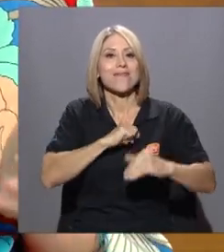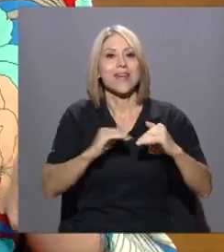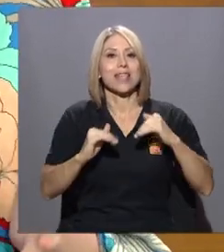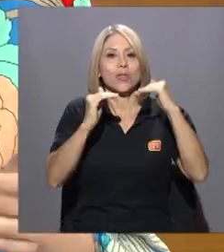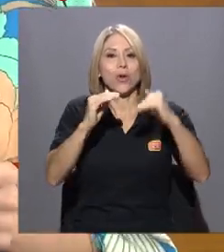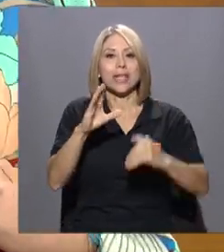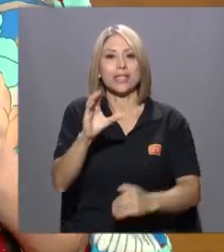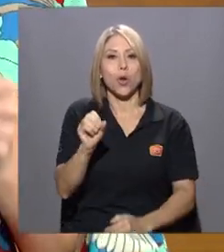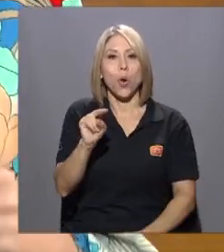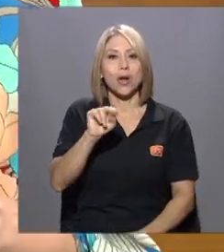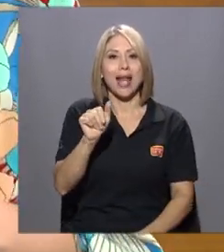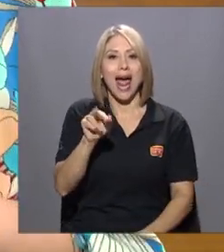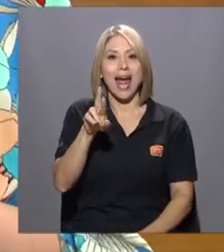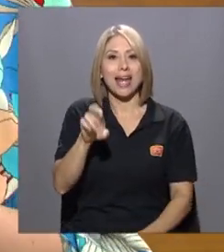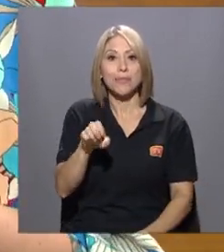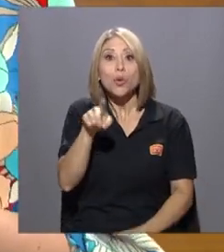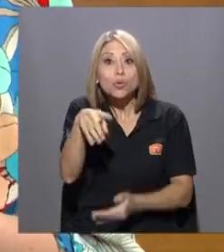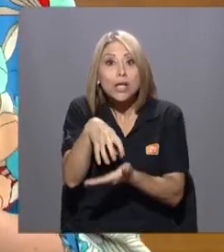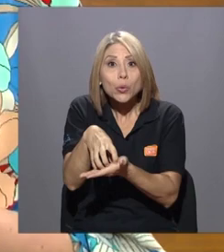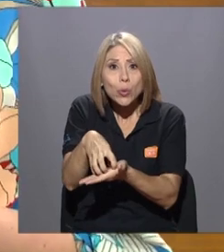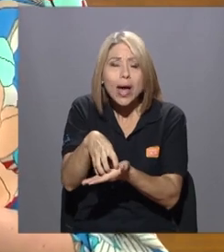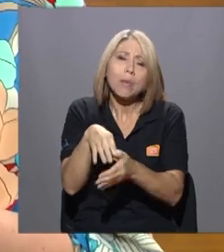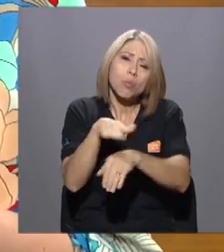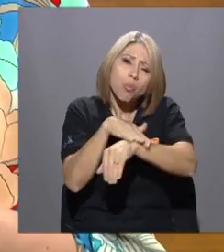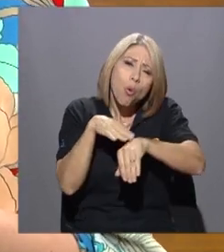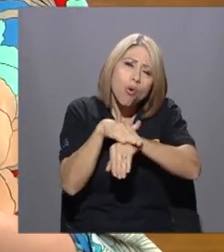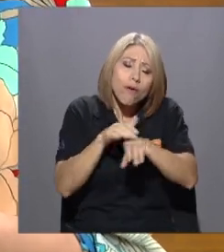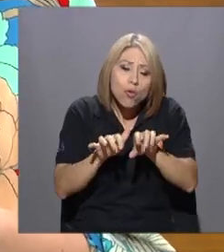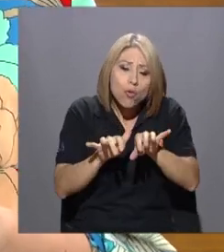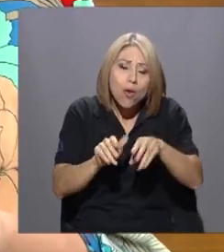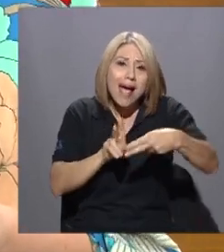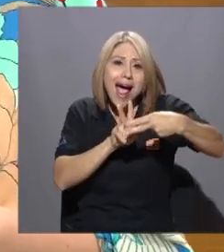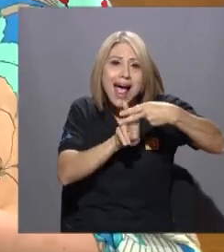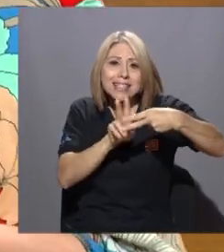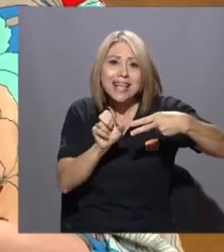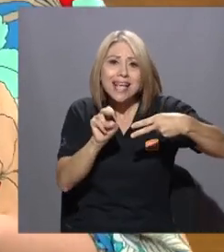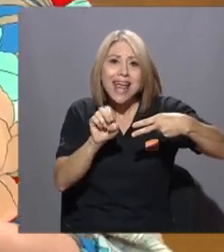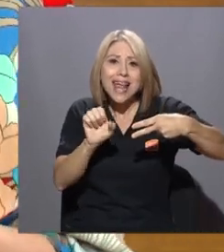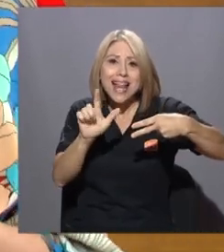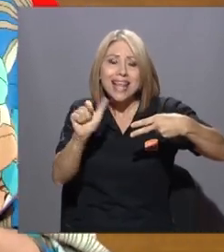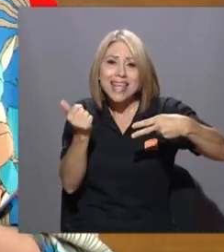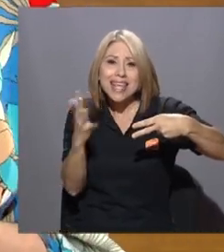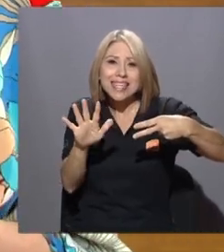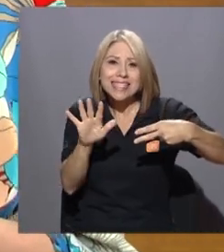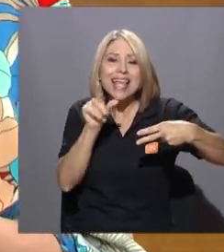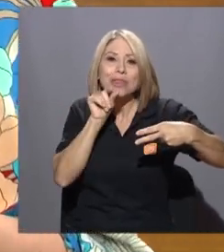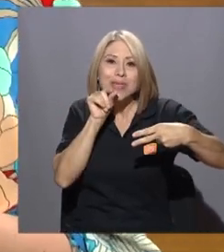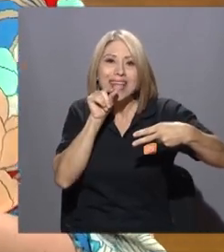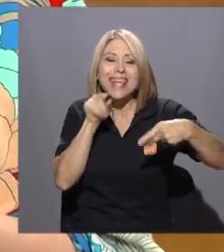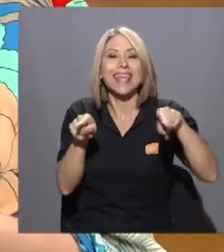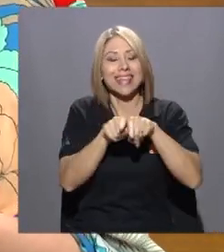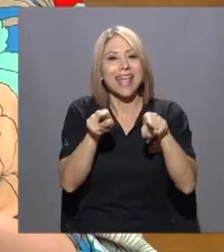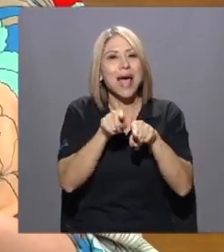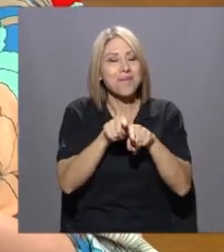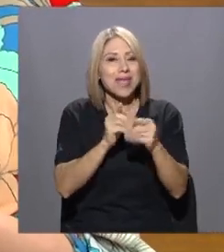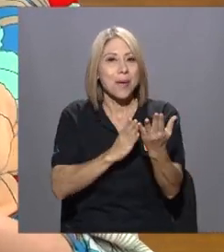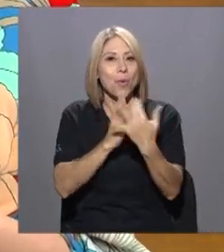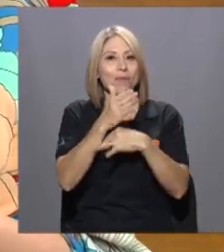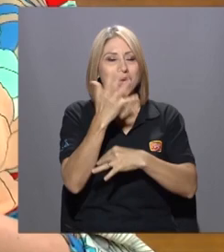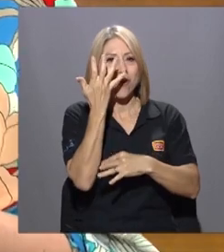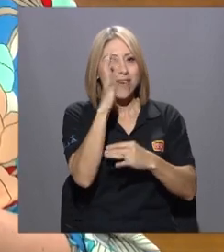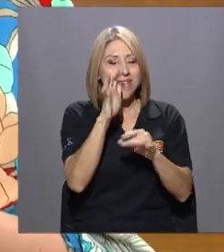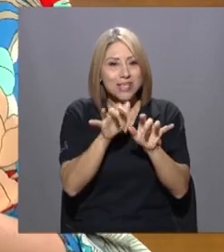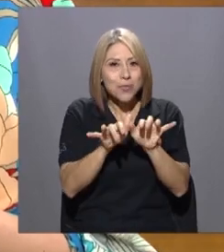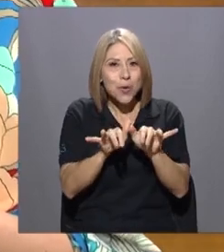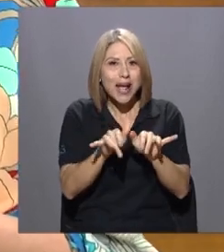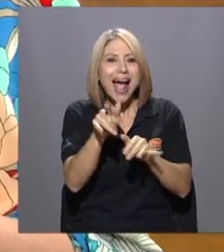alguna duda para él, por favor, mándenos sus comentarios con el hashtag #EnEl15 en Twitter y también por medio de Facebook.